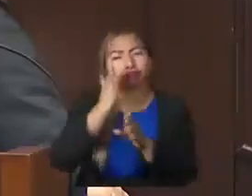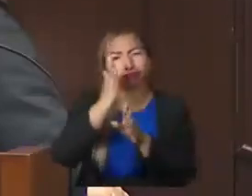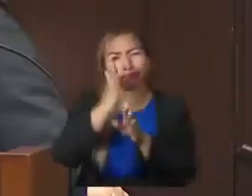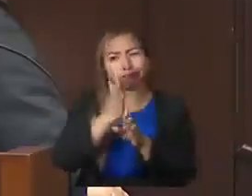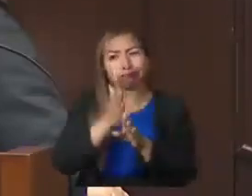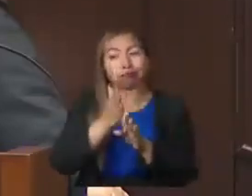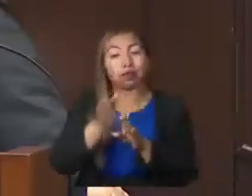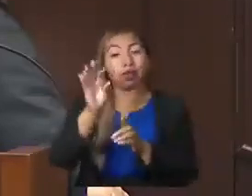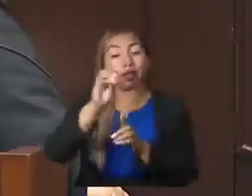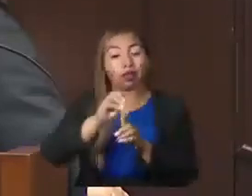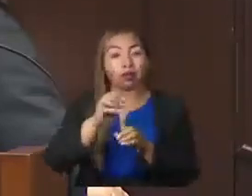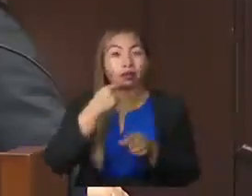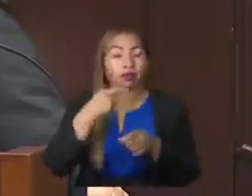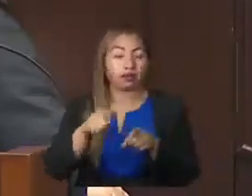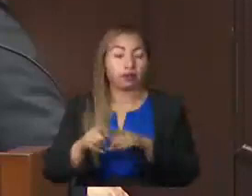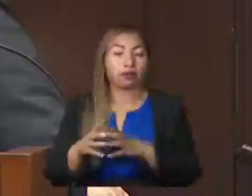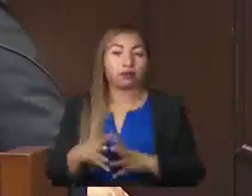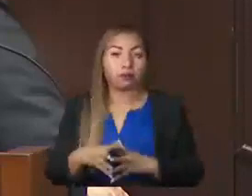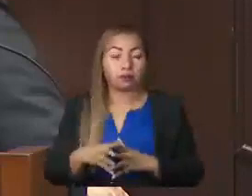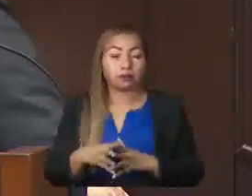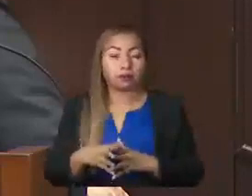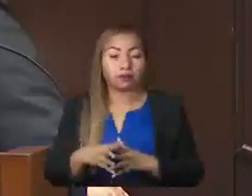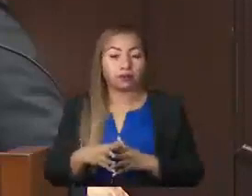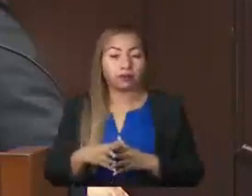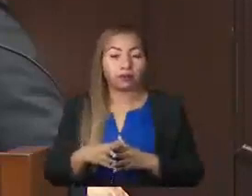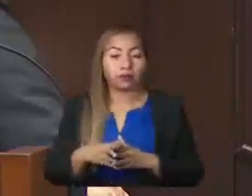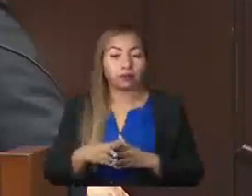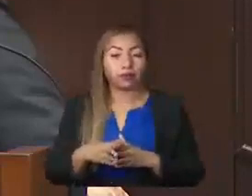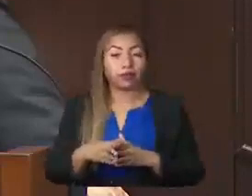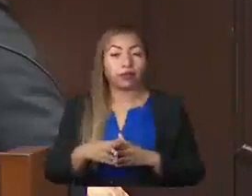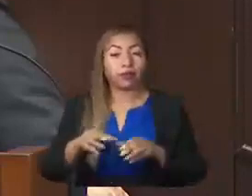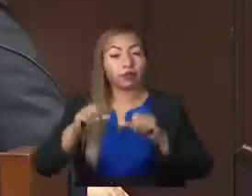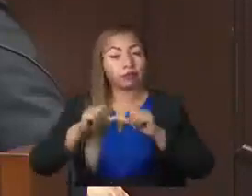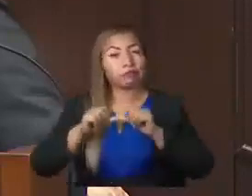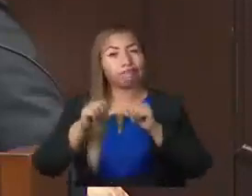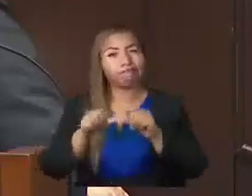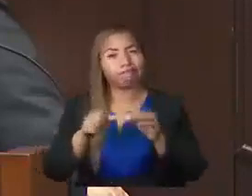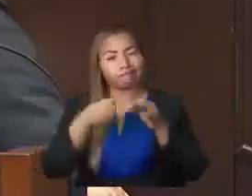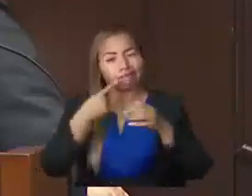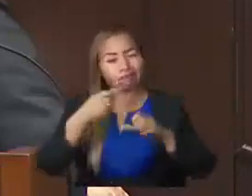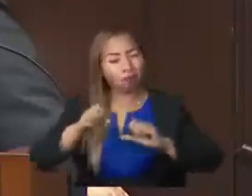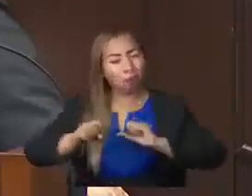sin perder la resistencia real,